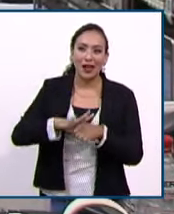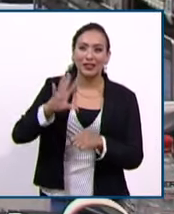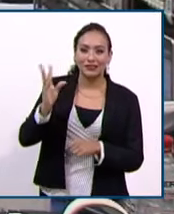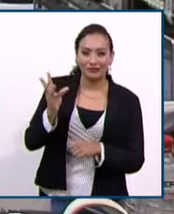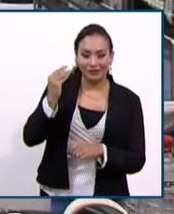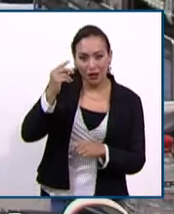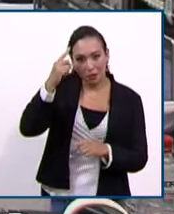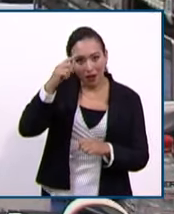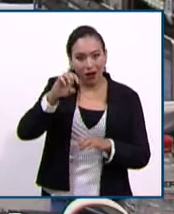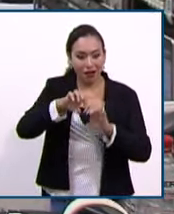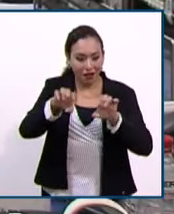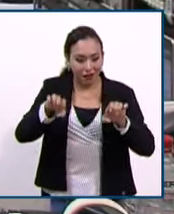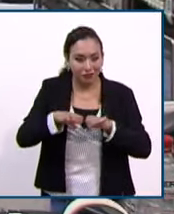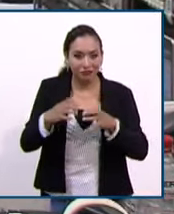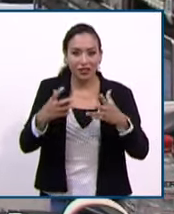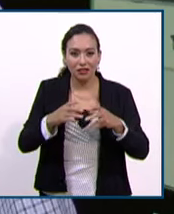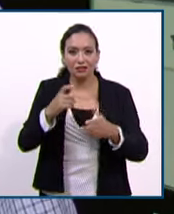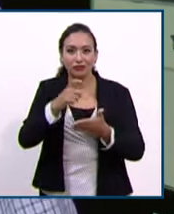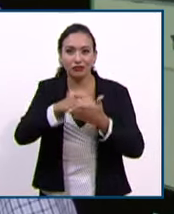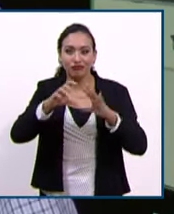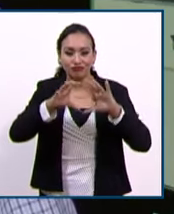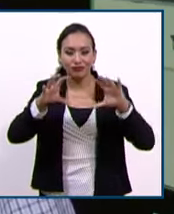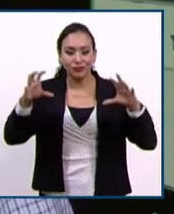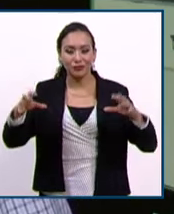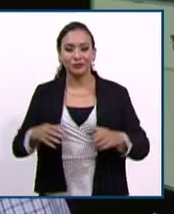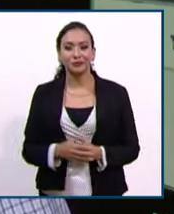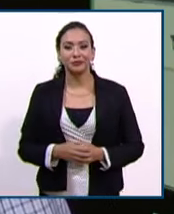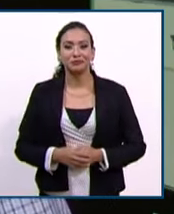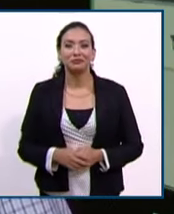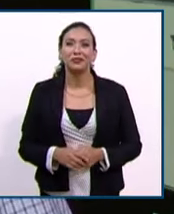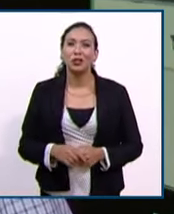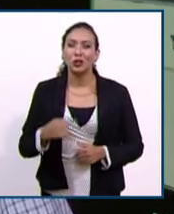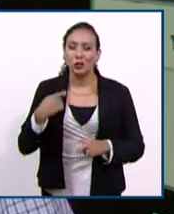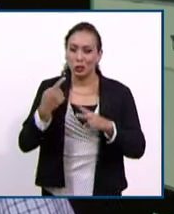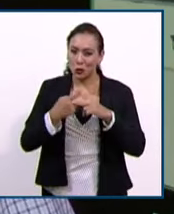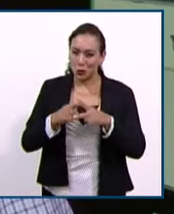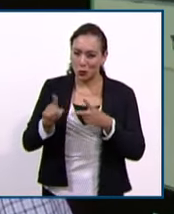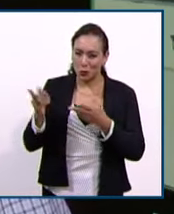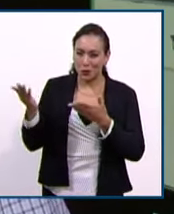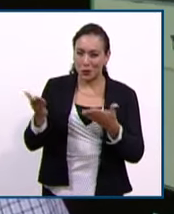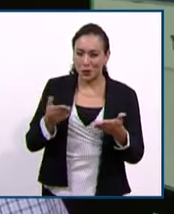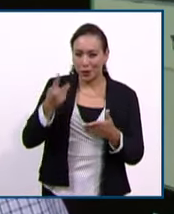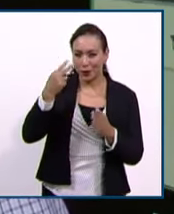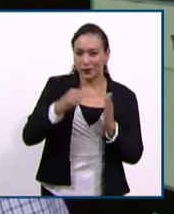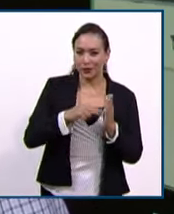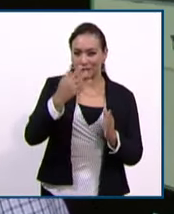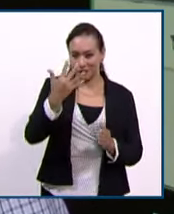para poder cubrir las necesidades del canal. Bueno, cuando yo llegué fue en el 2005.